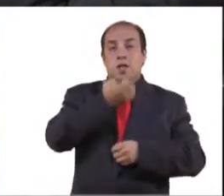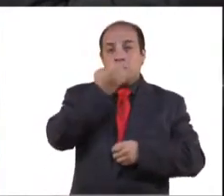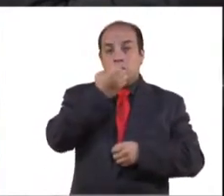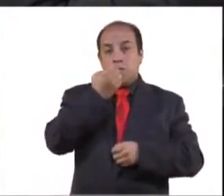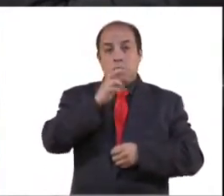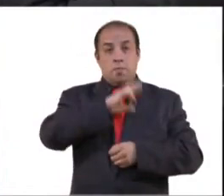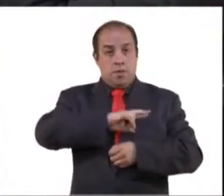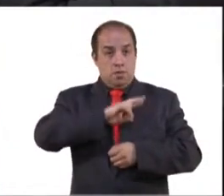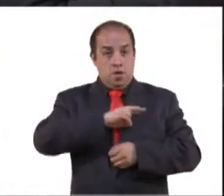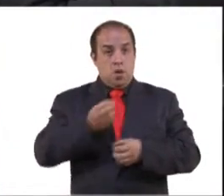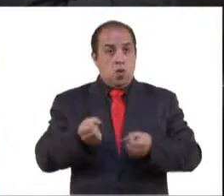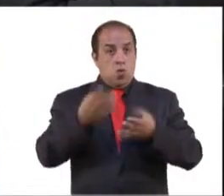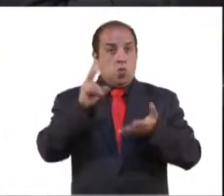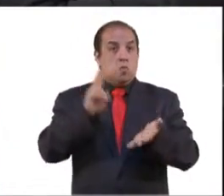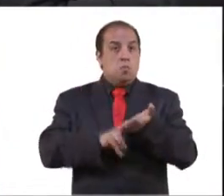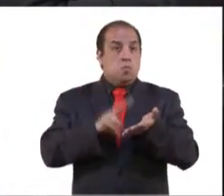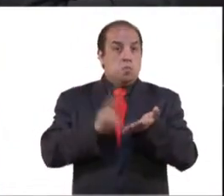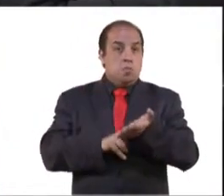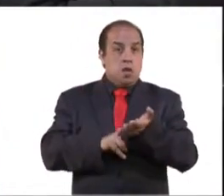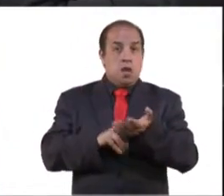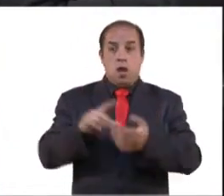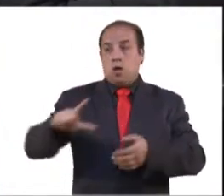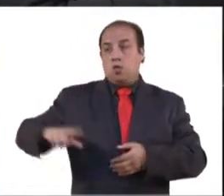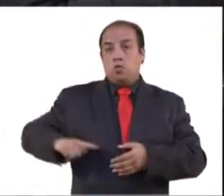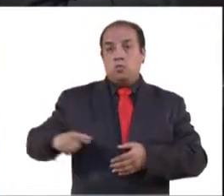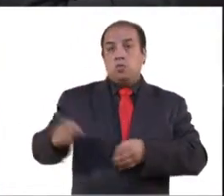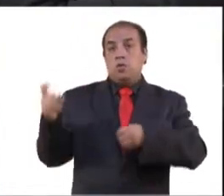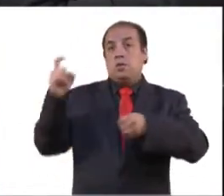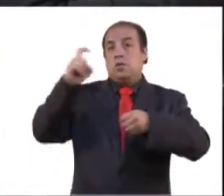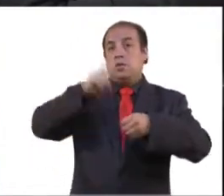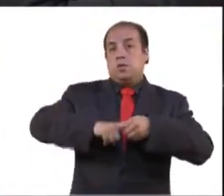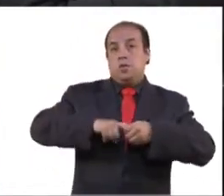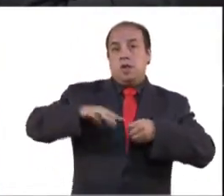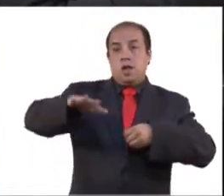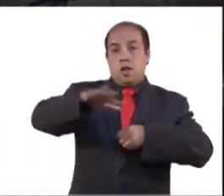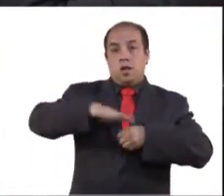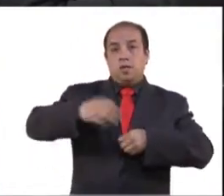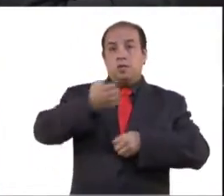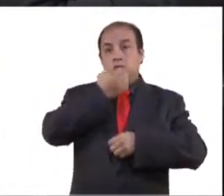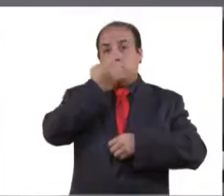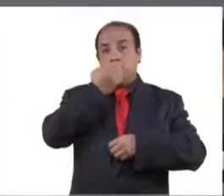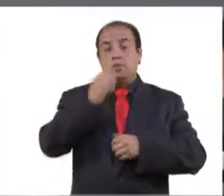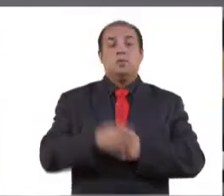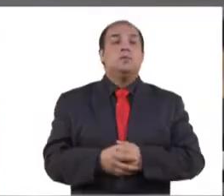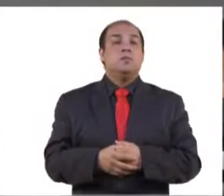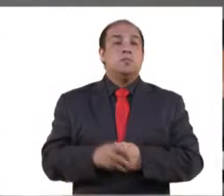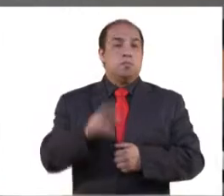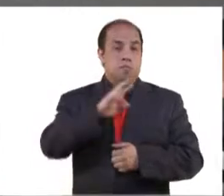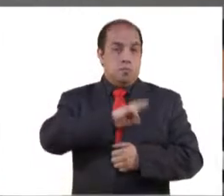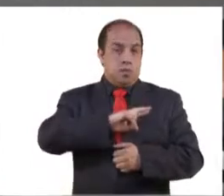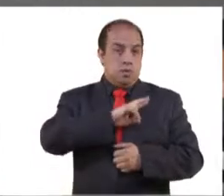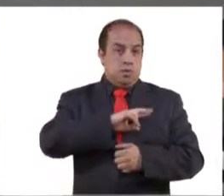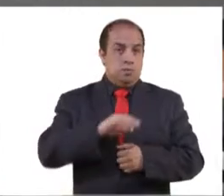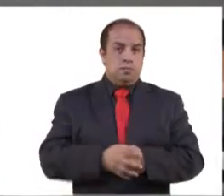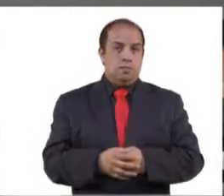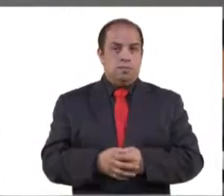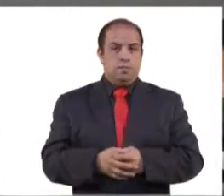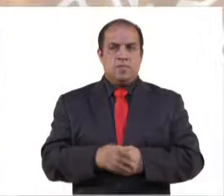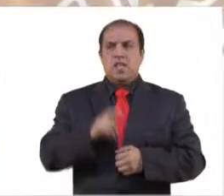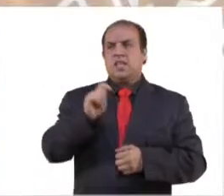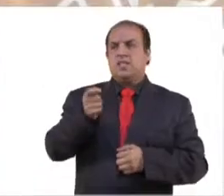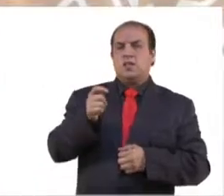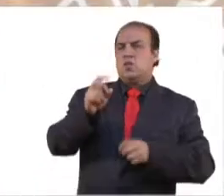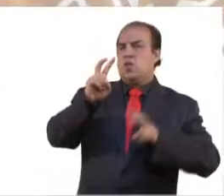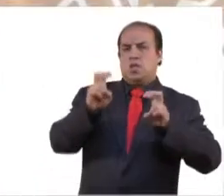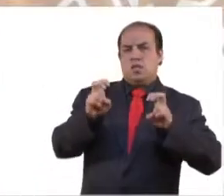¿Y cuánto le podría costar al gobierno incluirlos a estos colegios? Es una definición, no es un tema